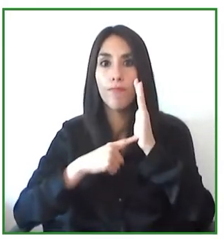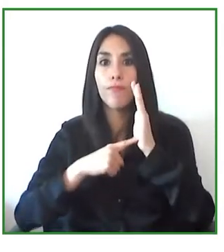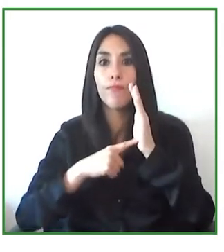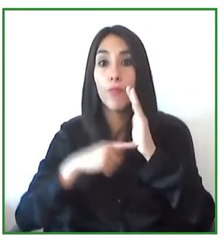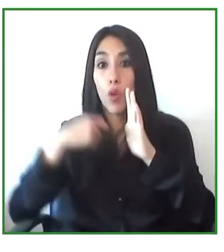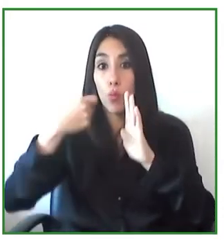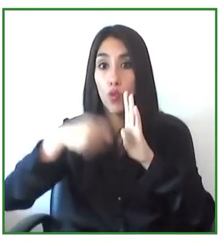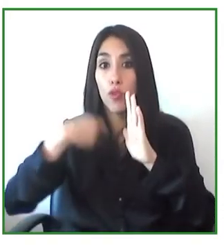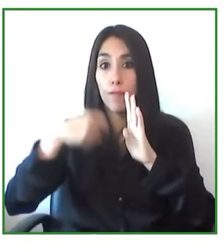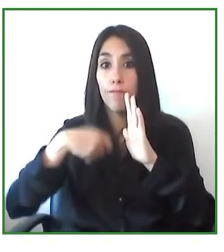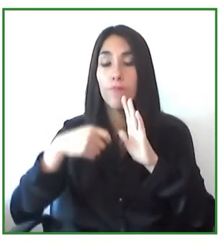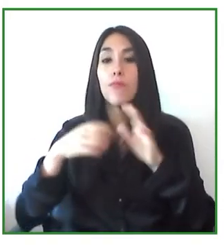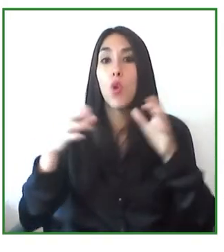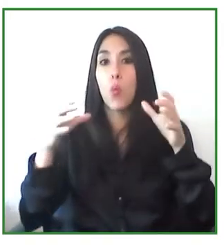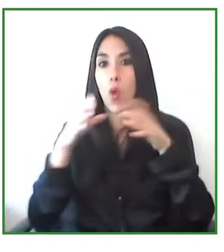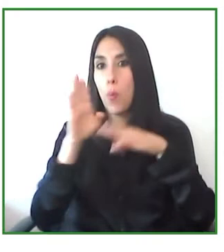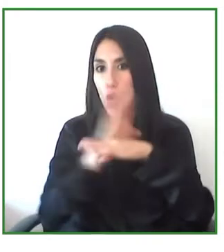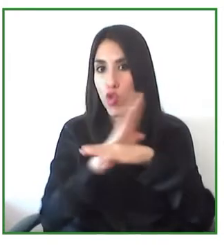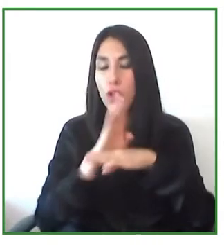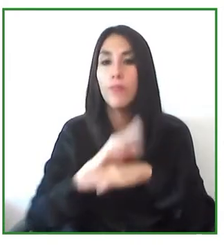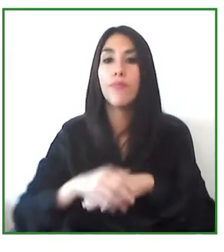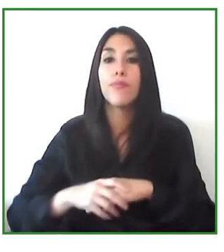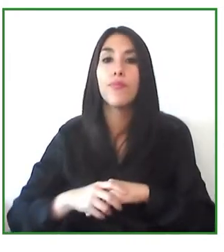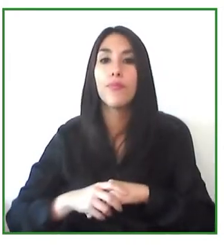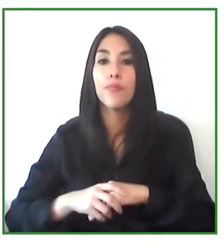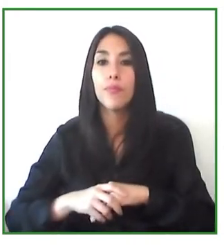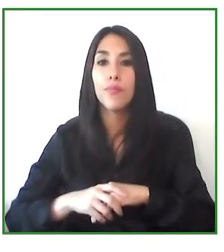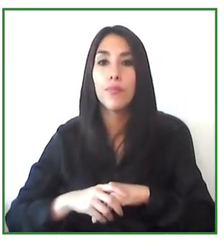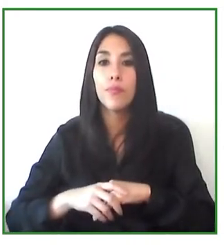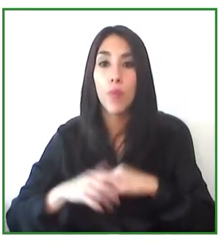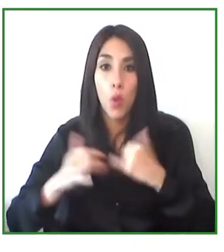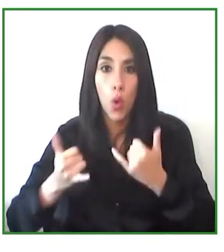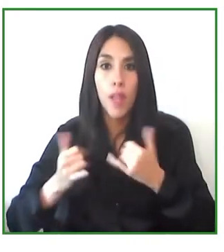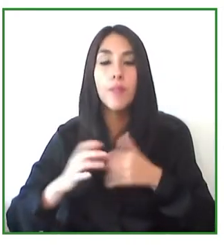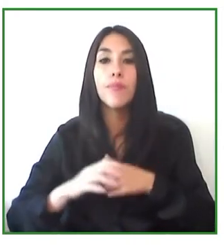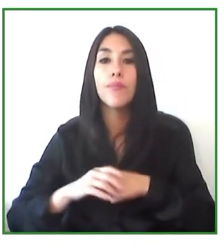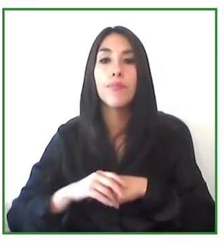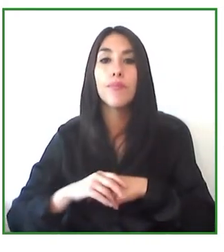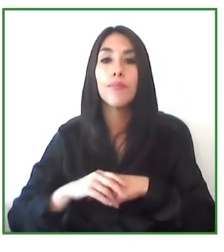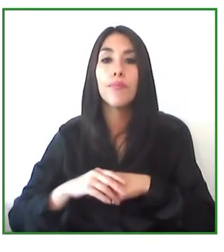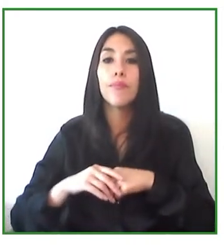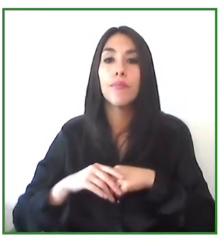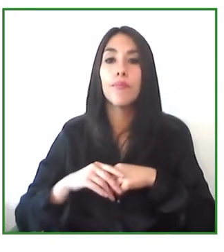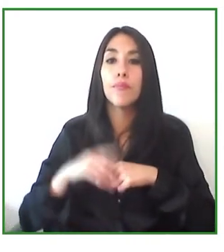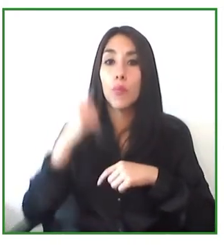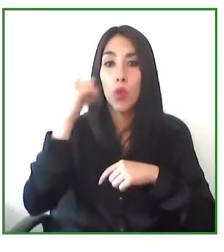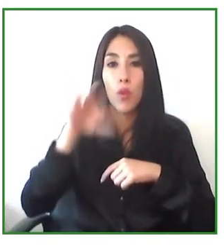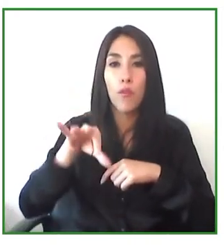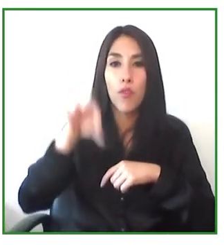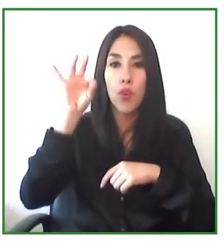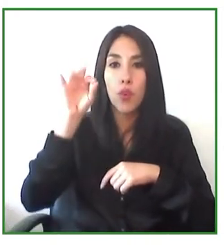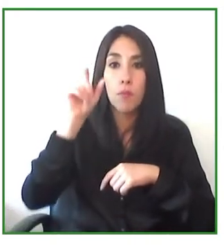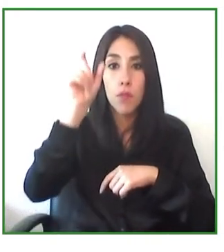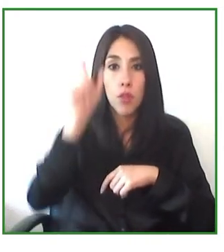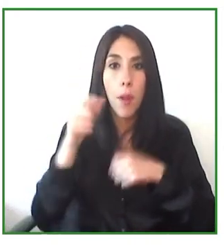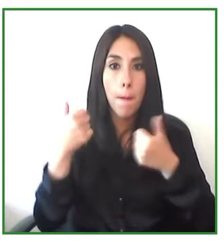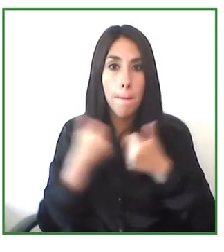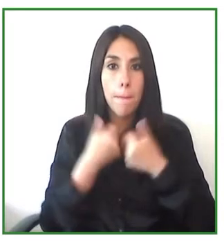Y a esto incorporamos al profesional que trabaja en la Escuela Santa Lucía, escuela a cargo de la